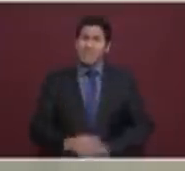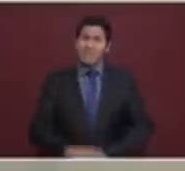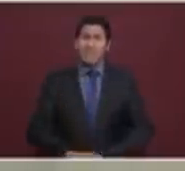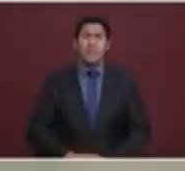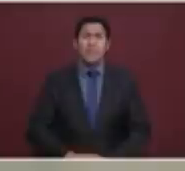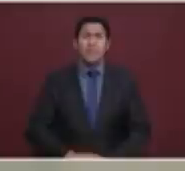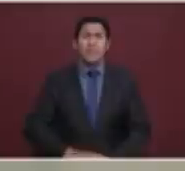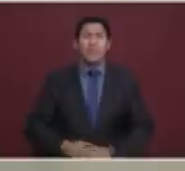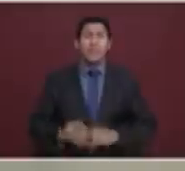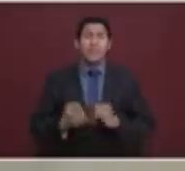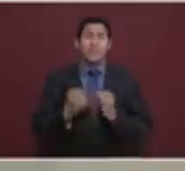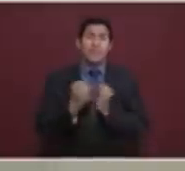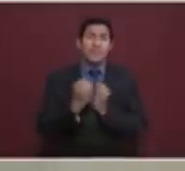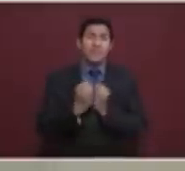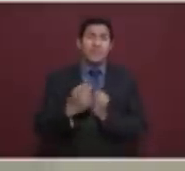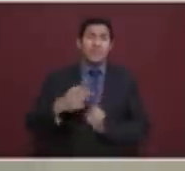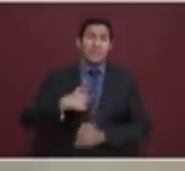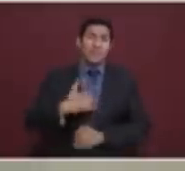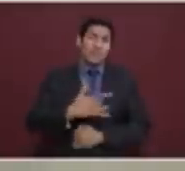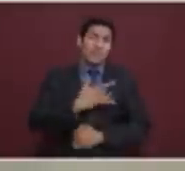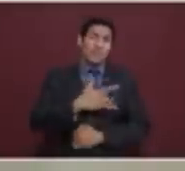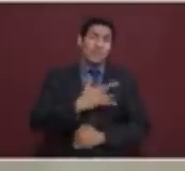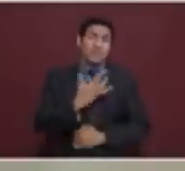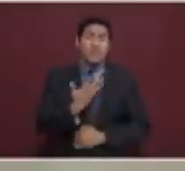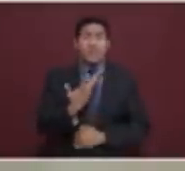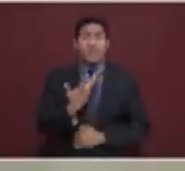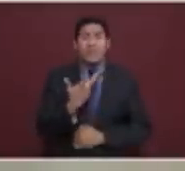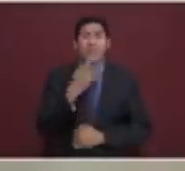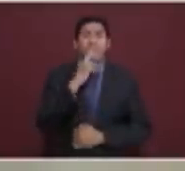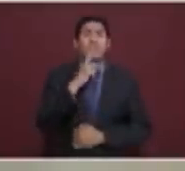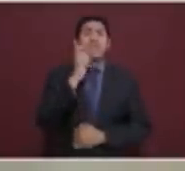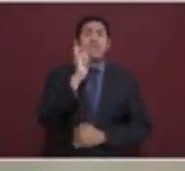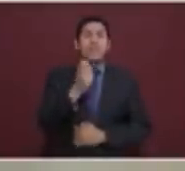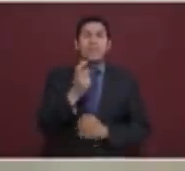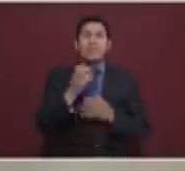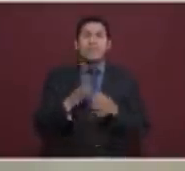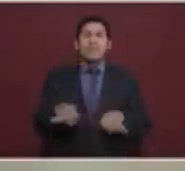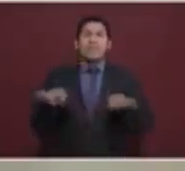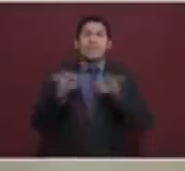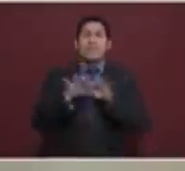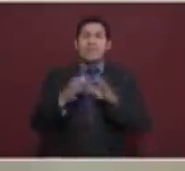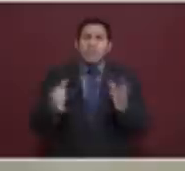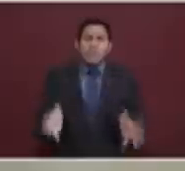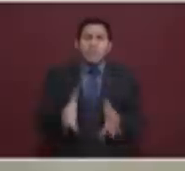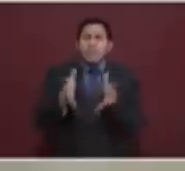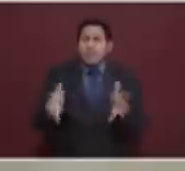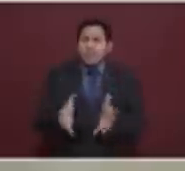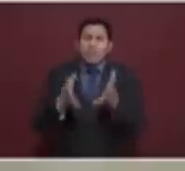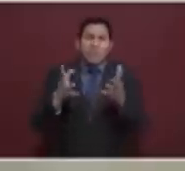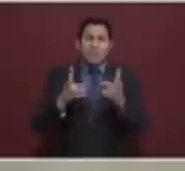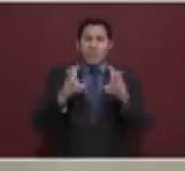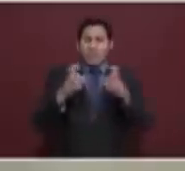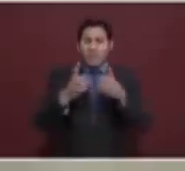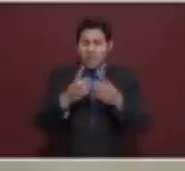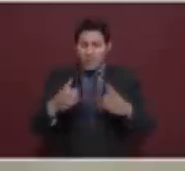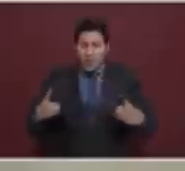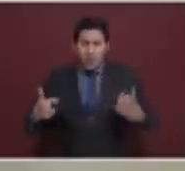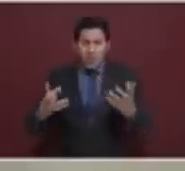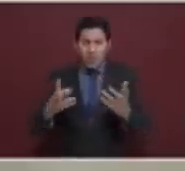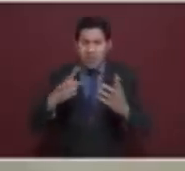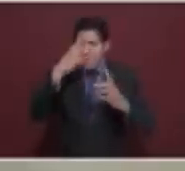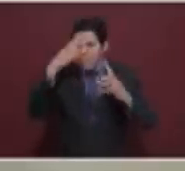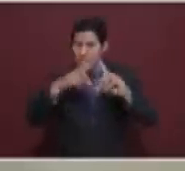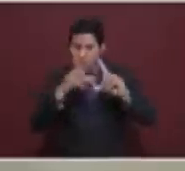que lo mejor es promover el desarrollo en centroamérica en